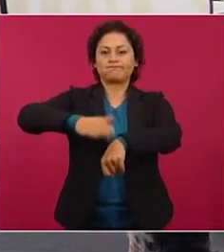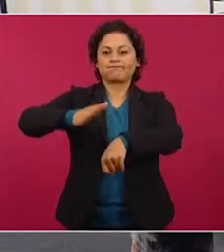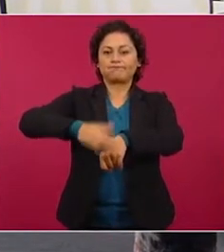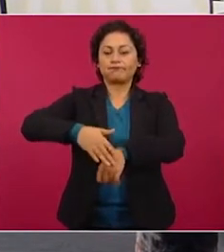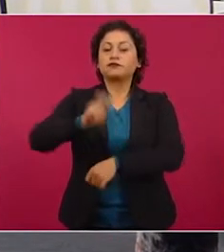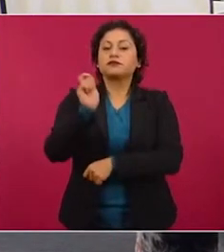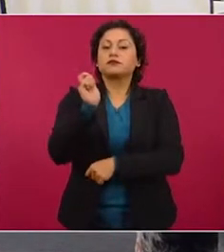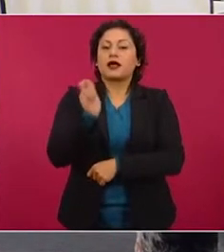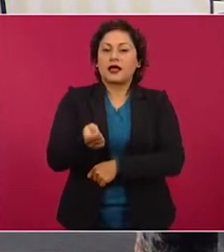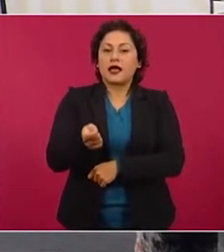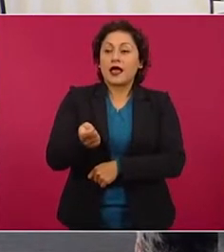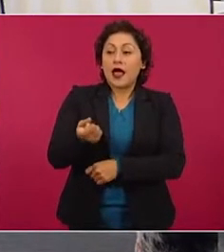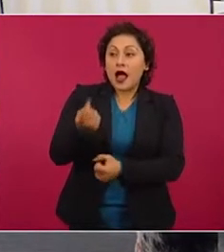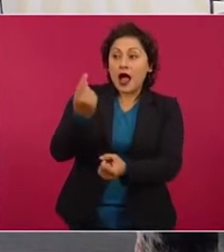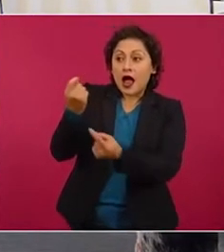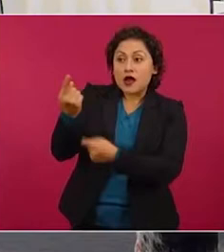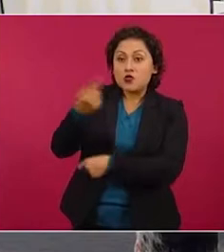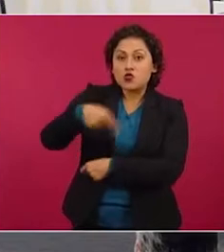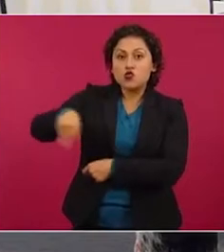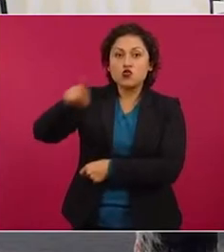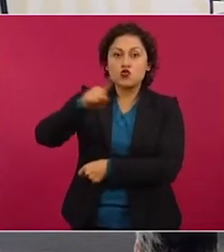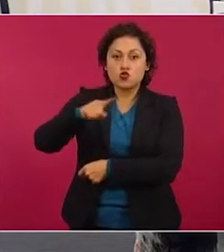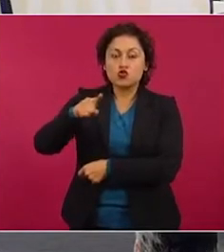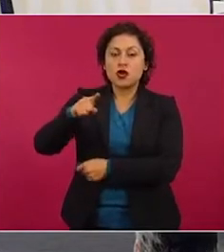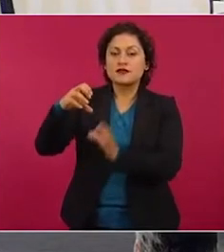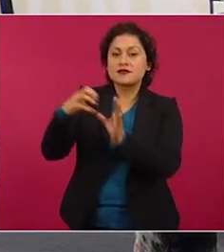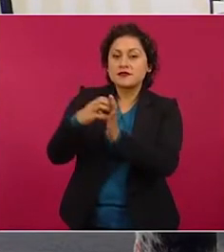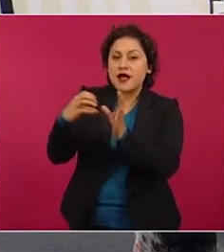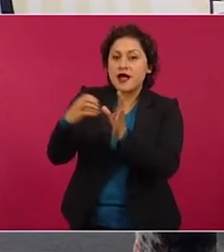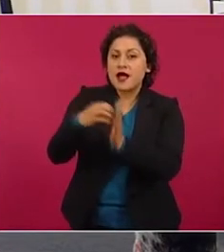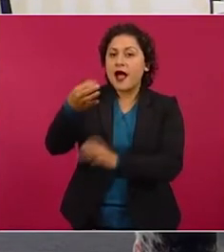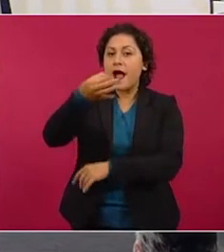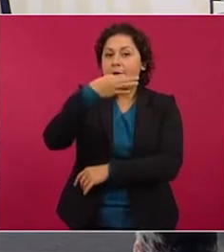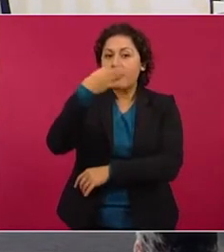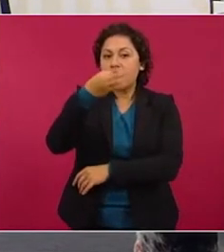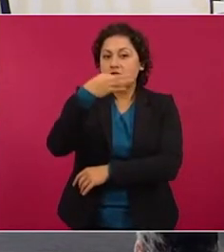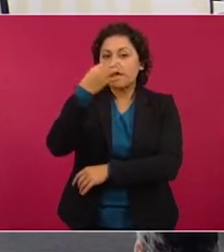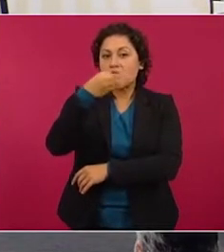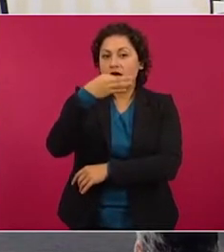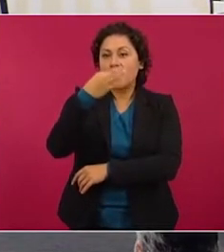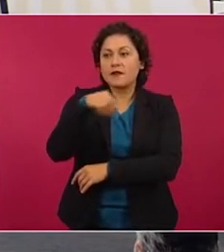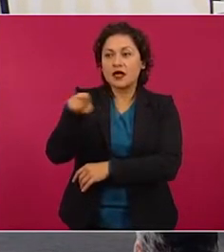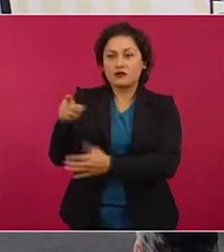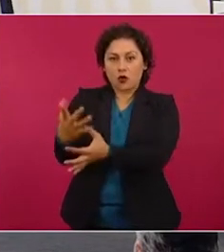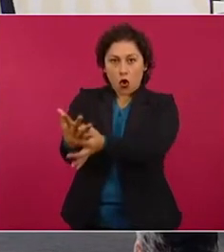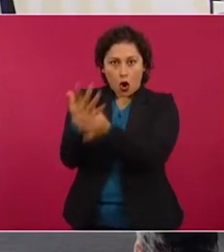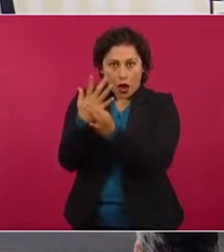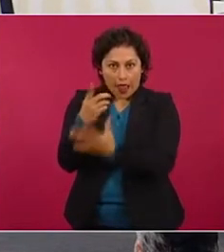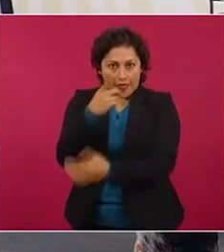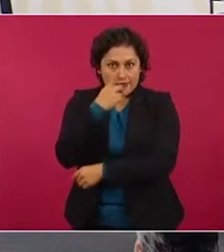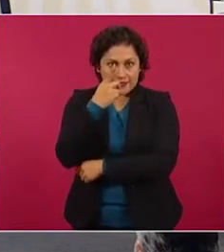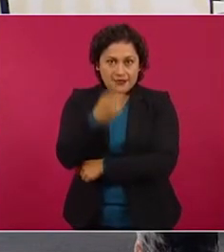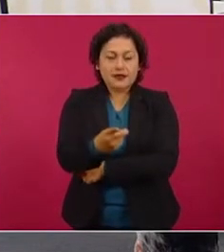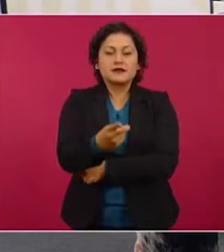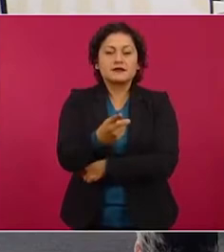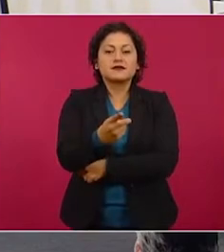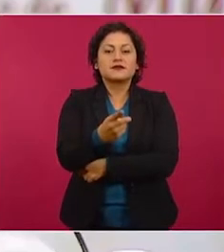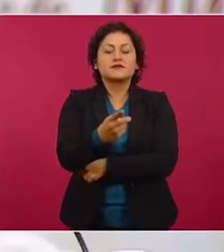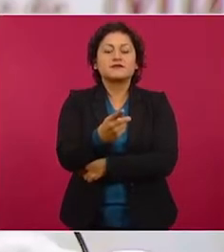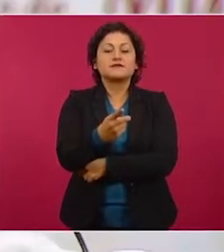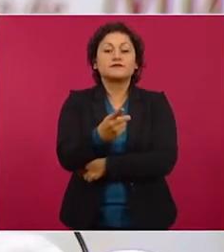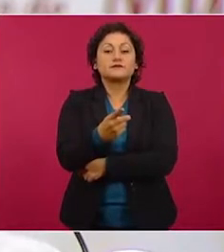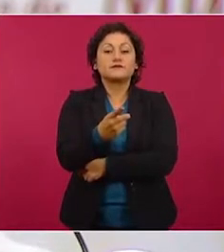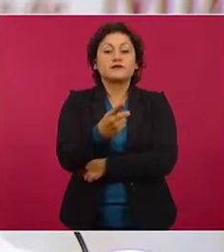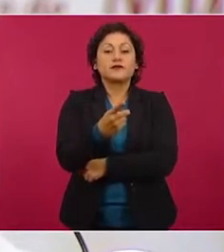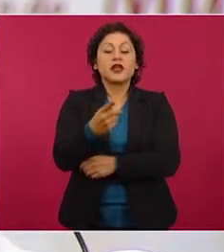sobre nuevos lotes falsificados del medicamento Keytruda, que es utilizado para tratar pacientes